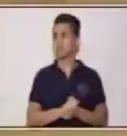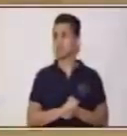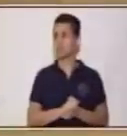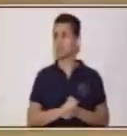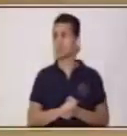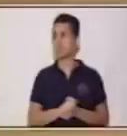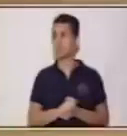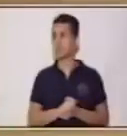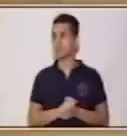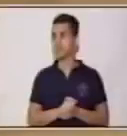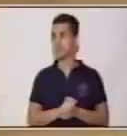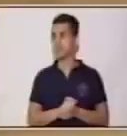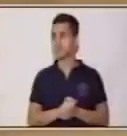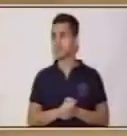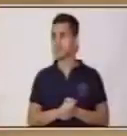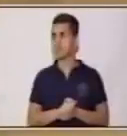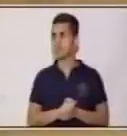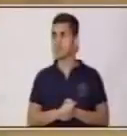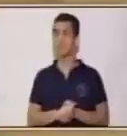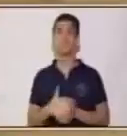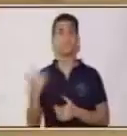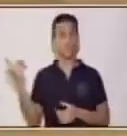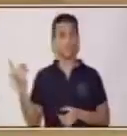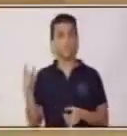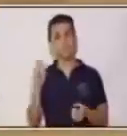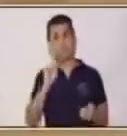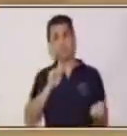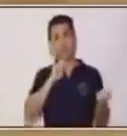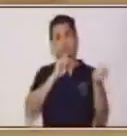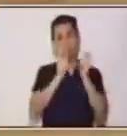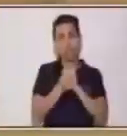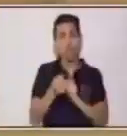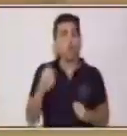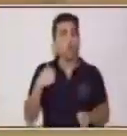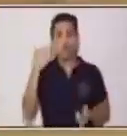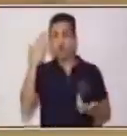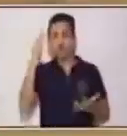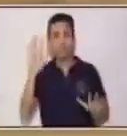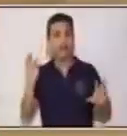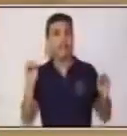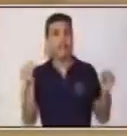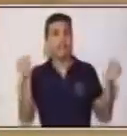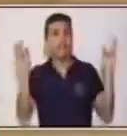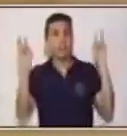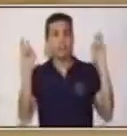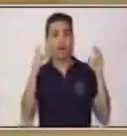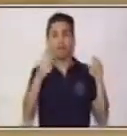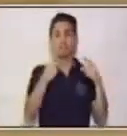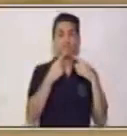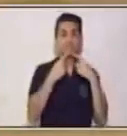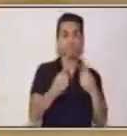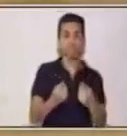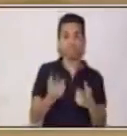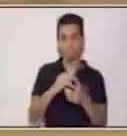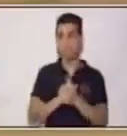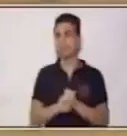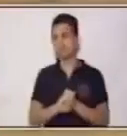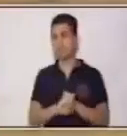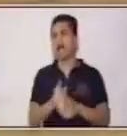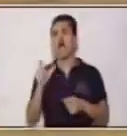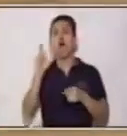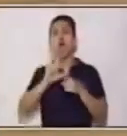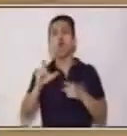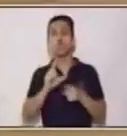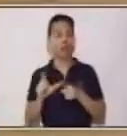Podemos expresar, no sé a qué tema te refieres. ¿Sí? En lugar de decir